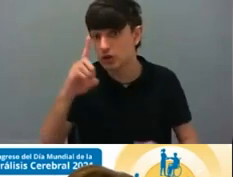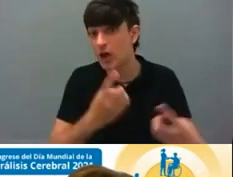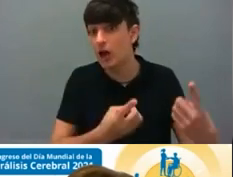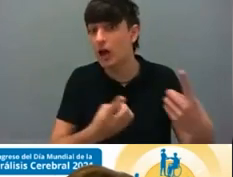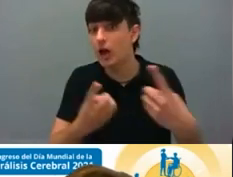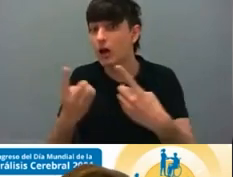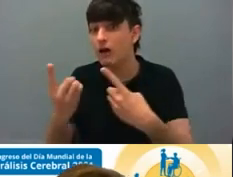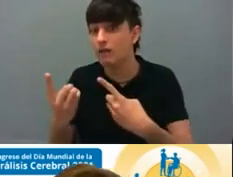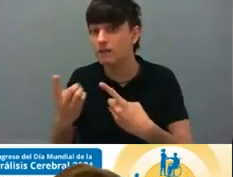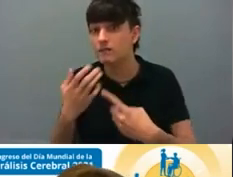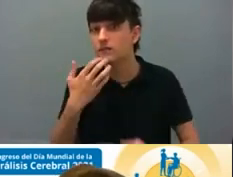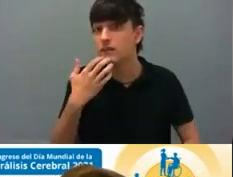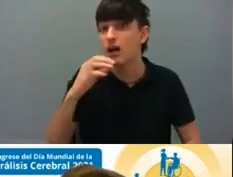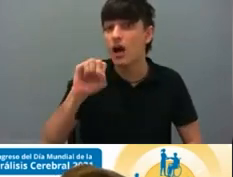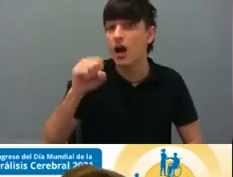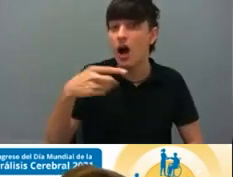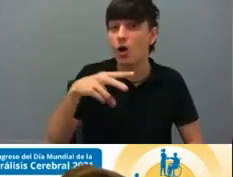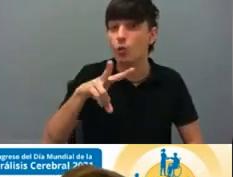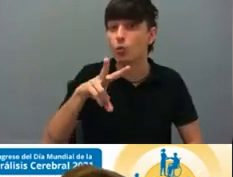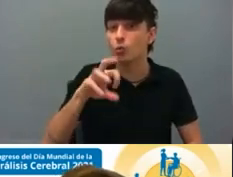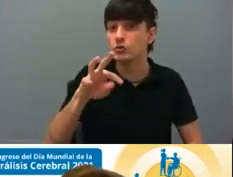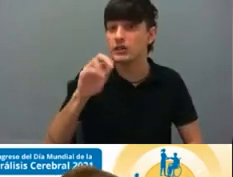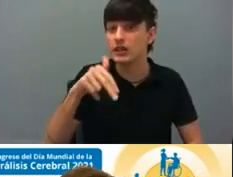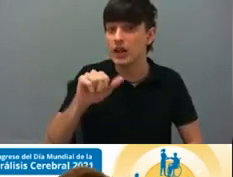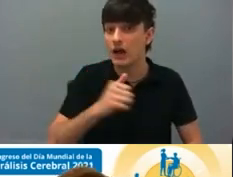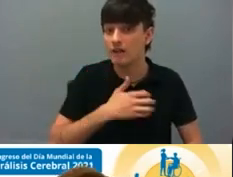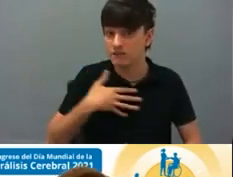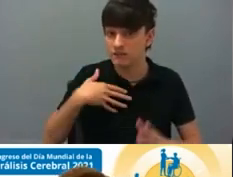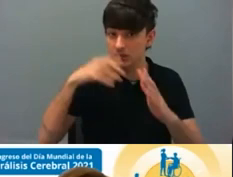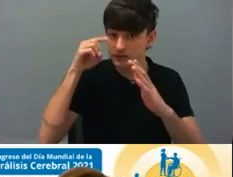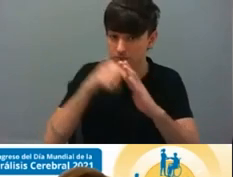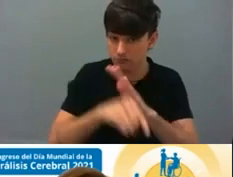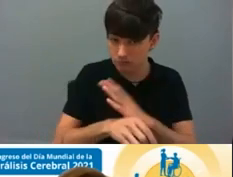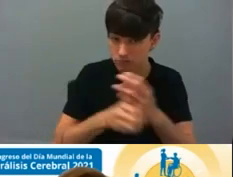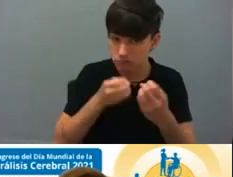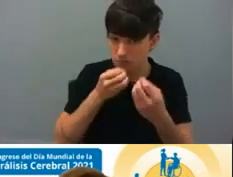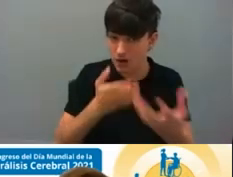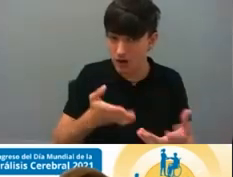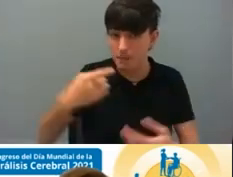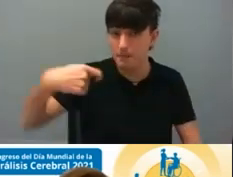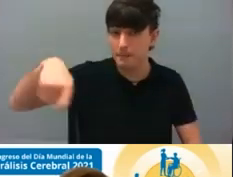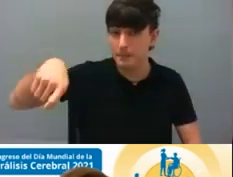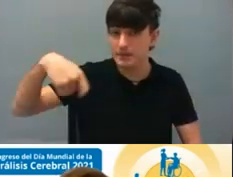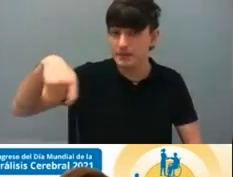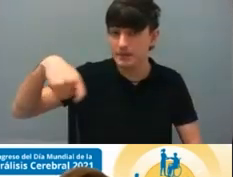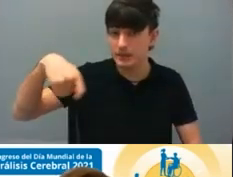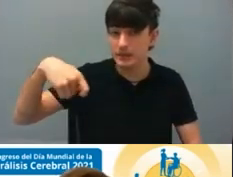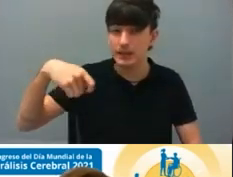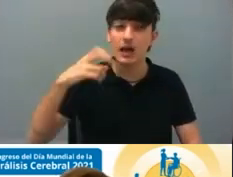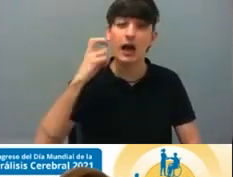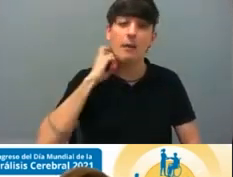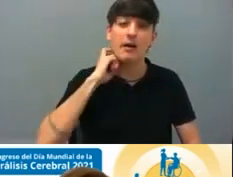este caso Agustina, quiere ahondar más desde tu rol, en este caso, como presidenta de la Federación de Aspace Madrid.